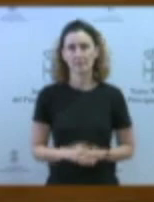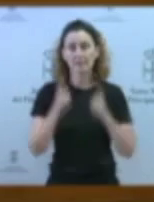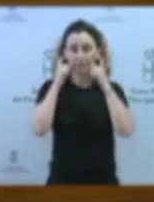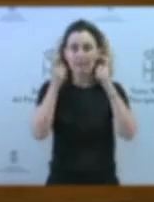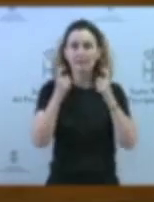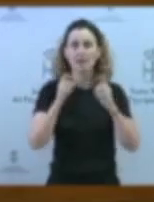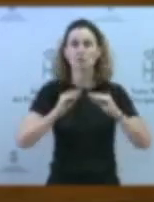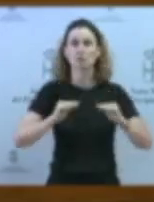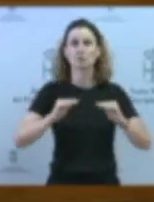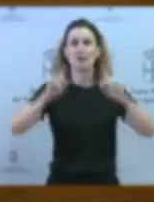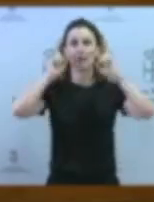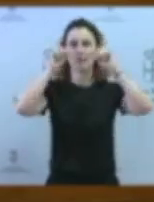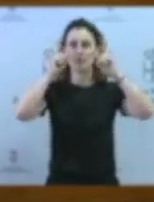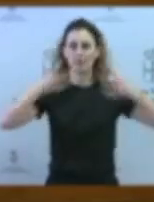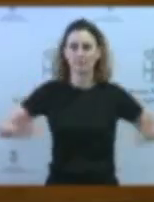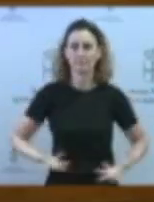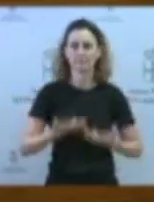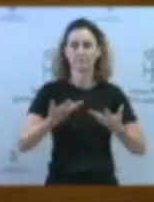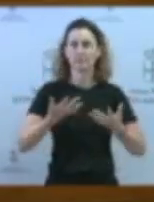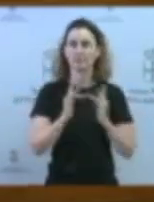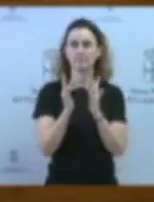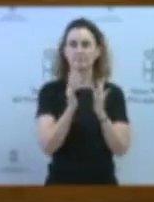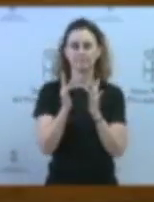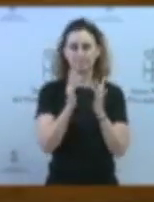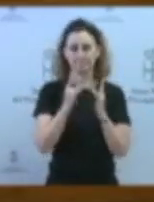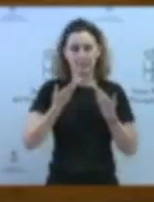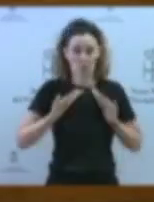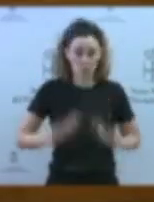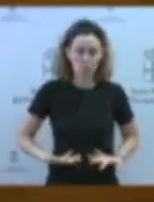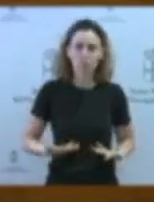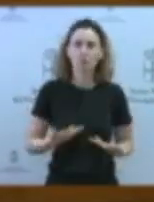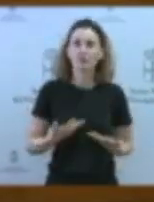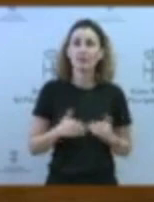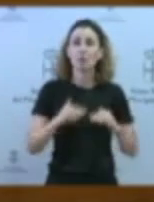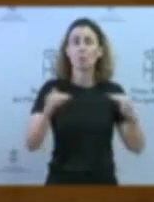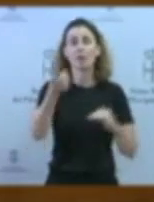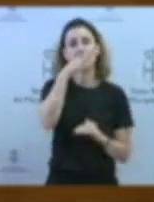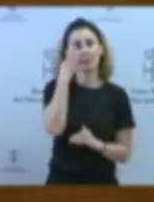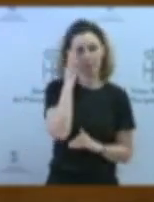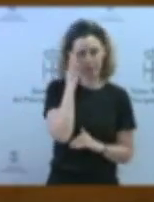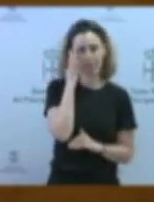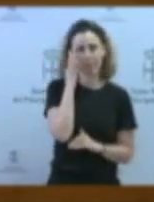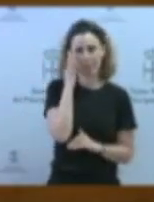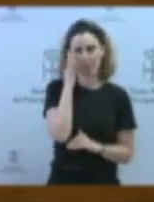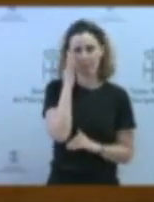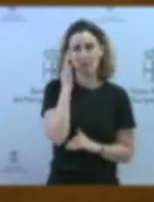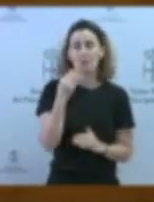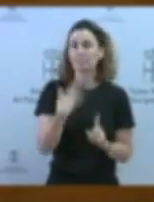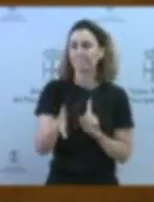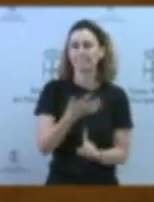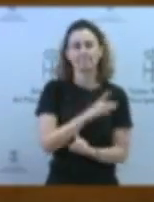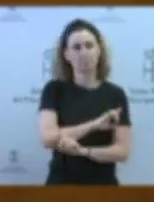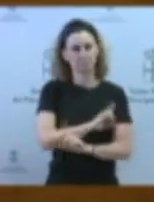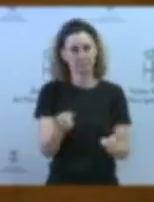interpersonales satisfactorias, la igualdad de hombres y mujeres, la no violencia, la cooperación y la solidaridad y el respeto